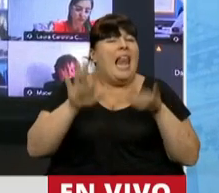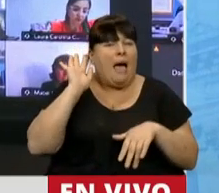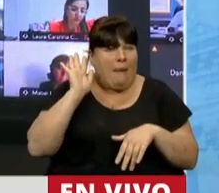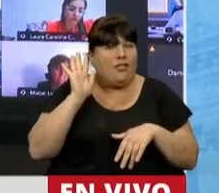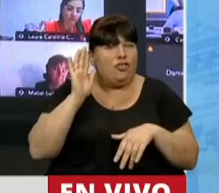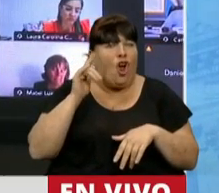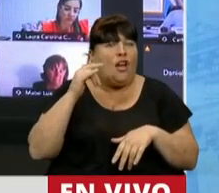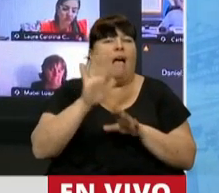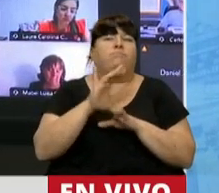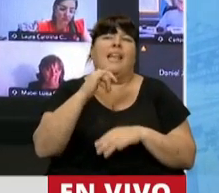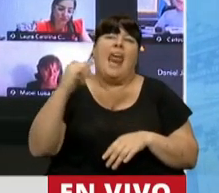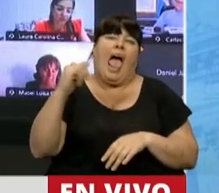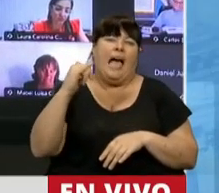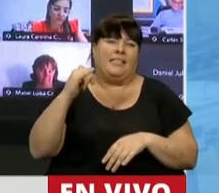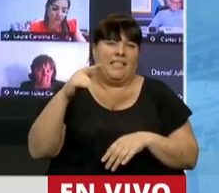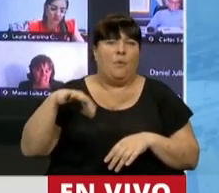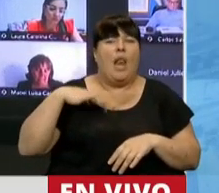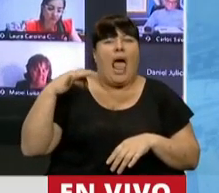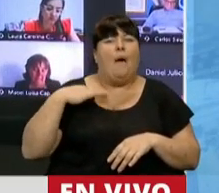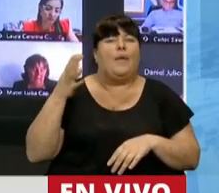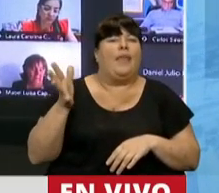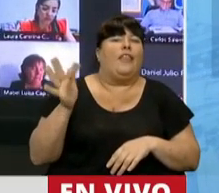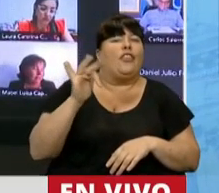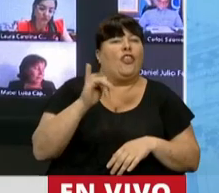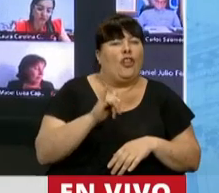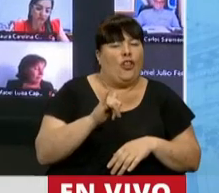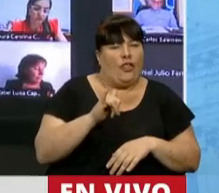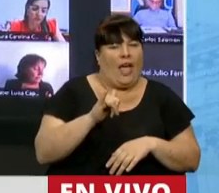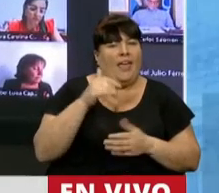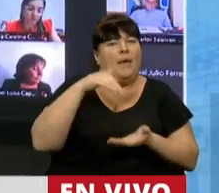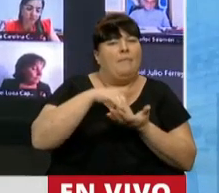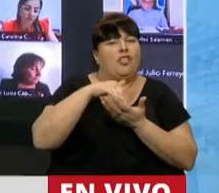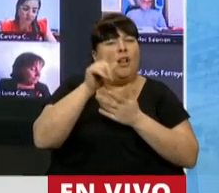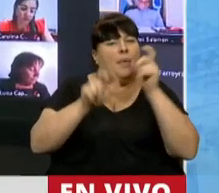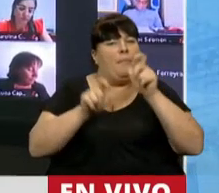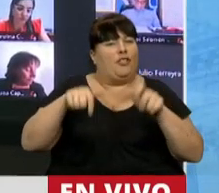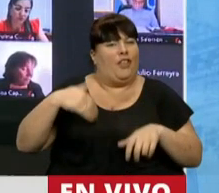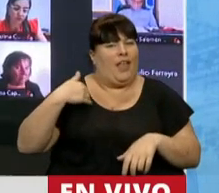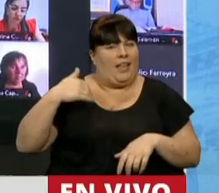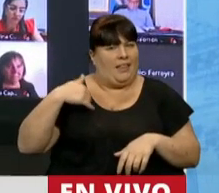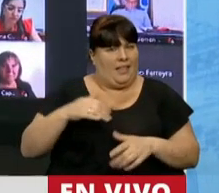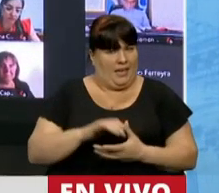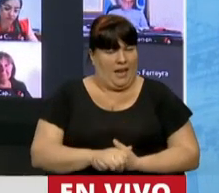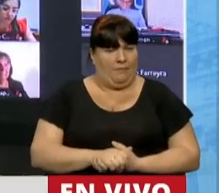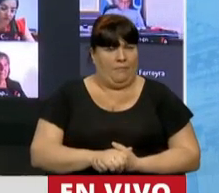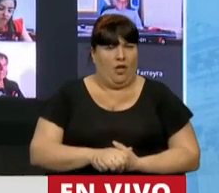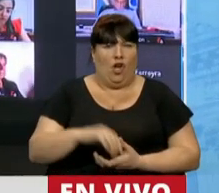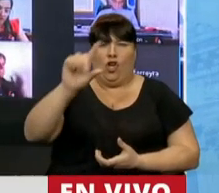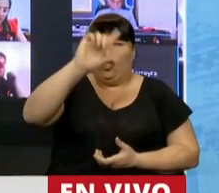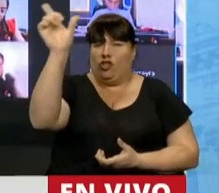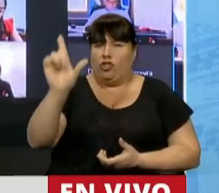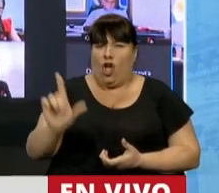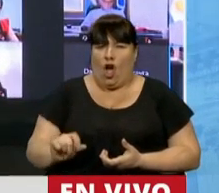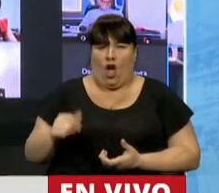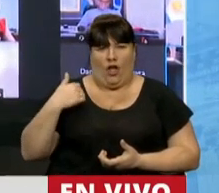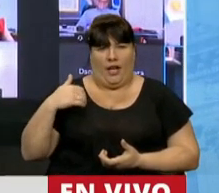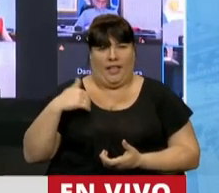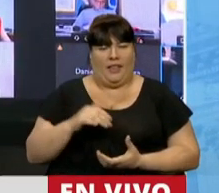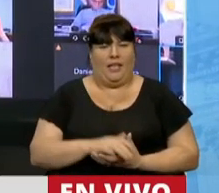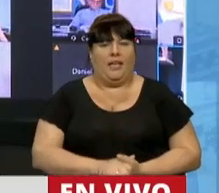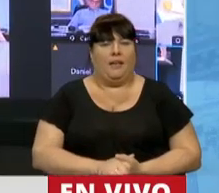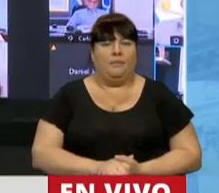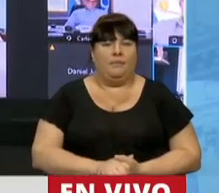La lista de contradicciones es enorme, de temas variados, y lo